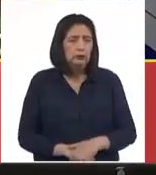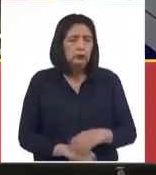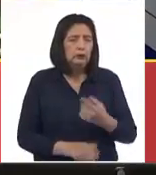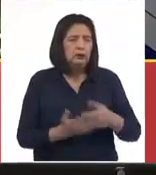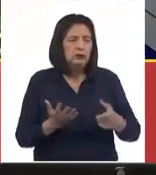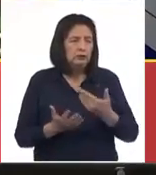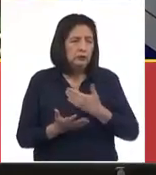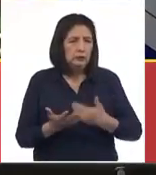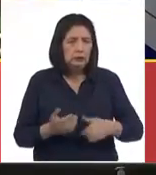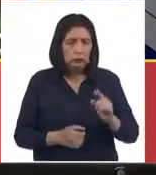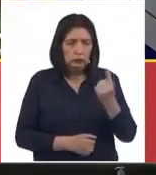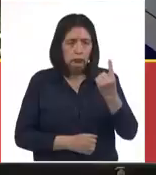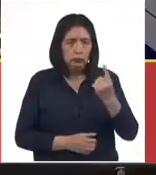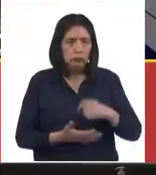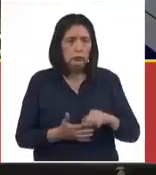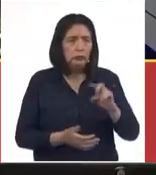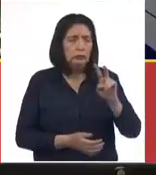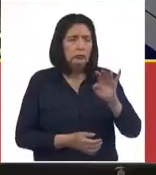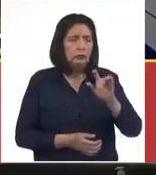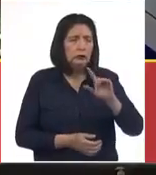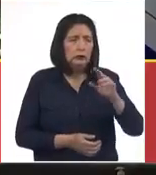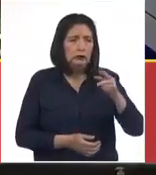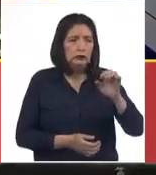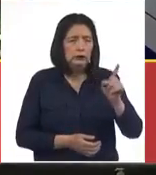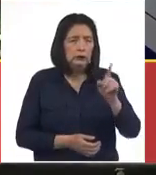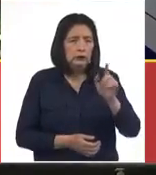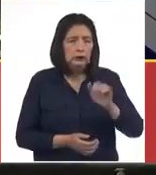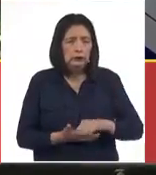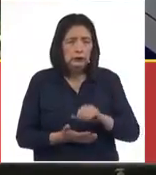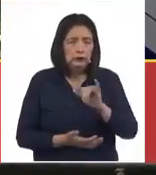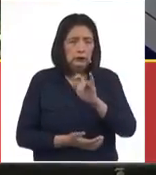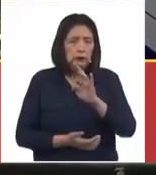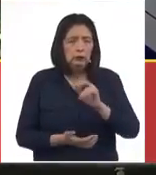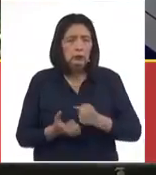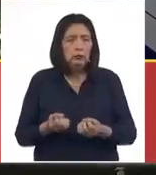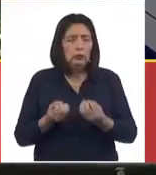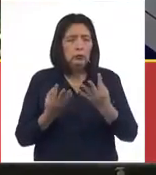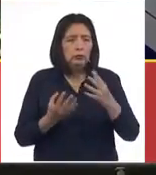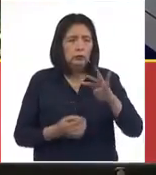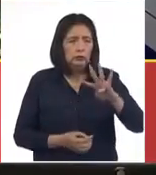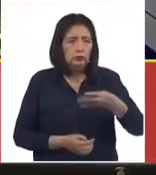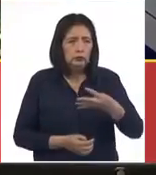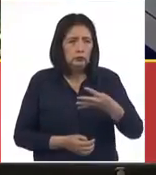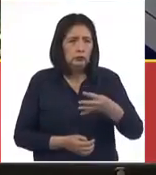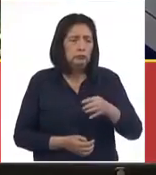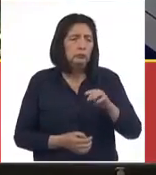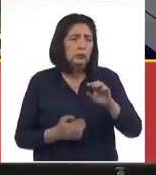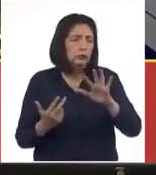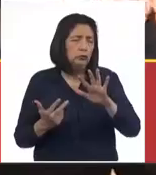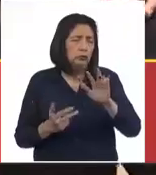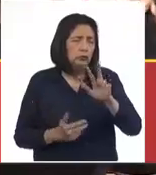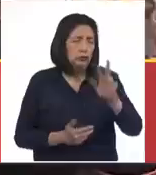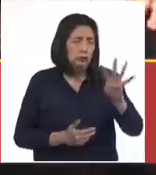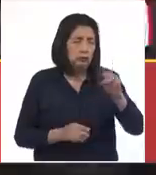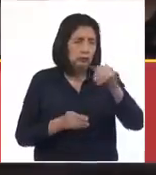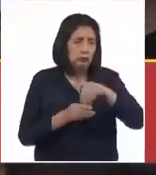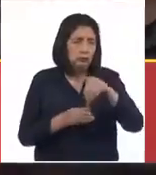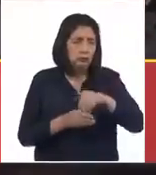presidencial 1 vílchez yucra nidia ruth 4 mil 834 votos